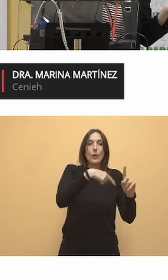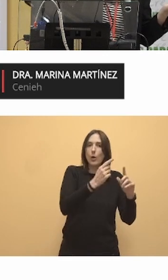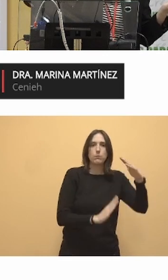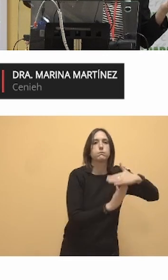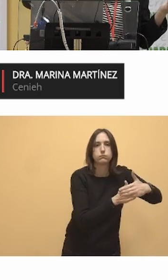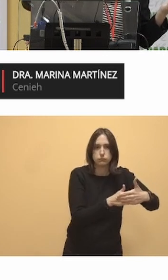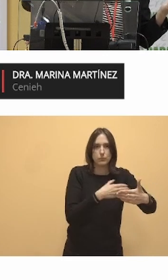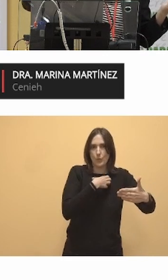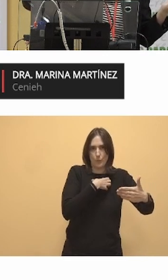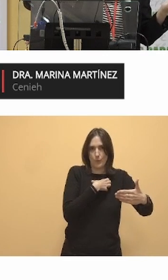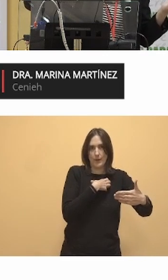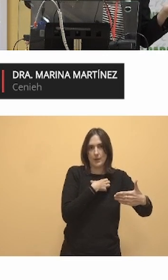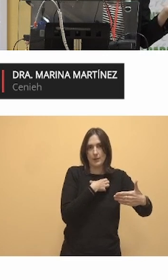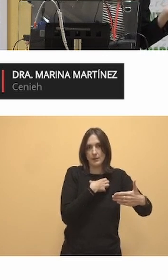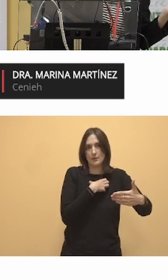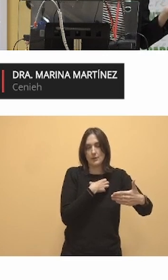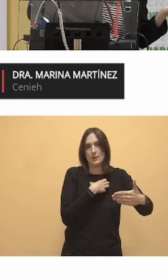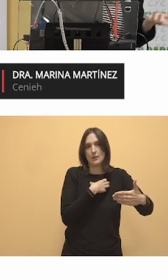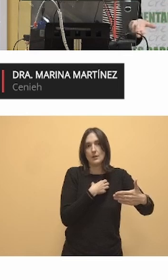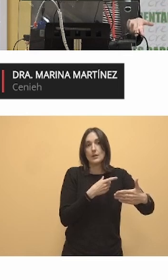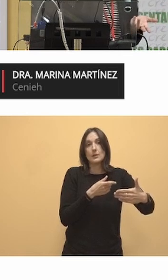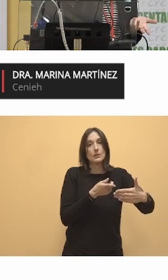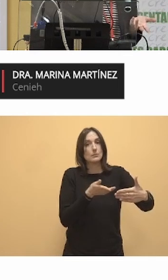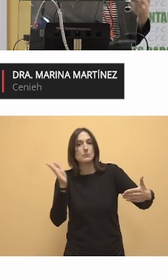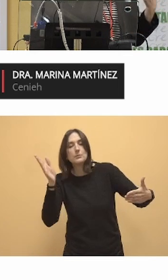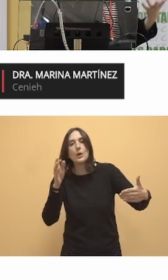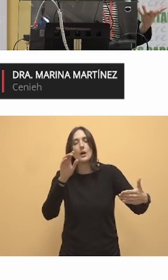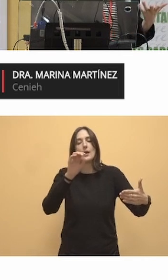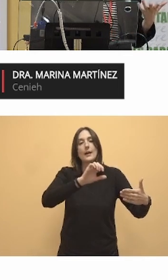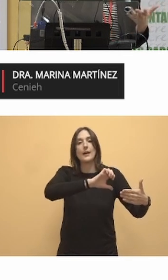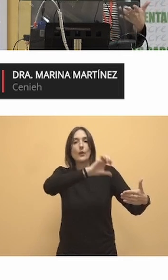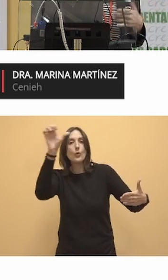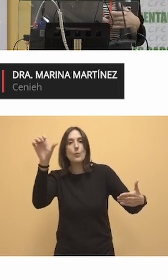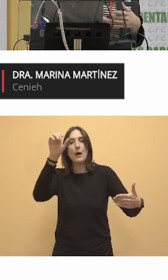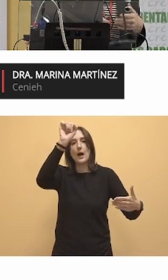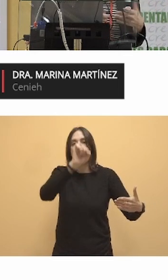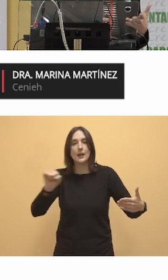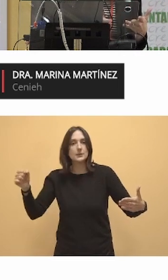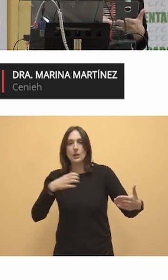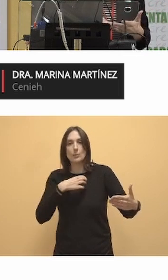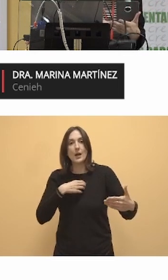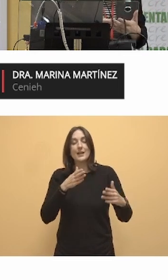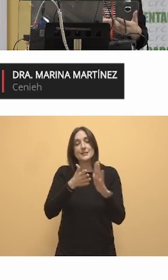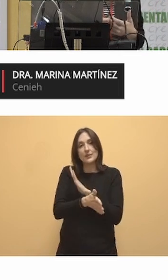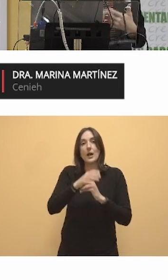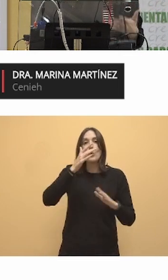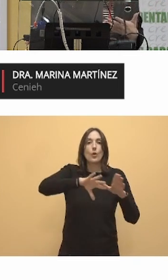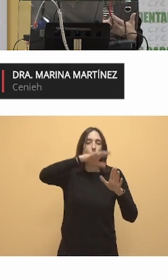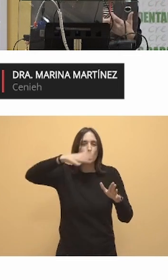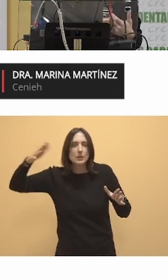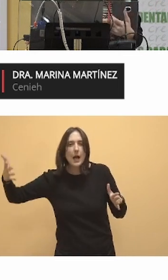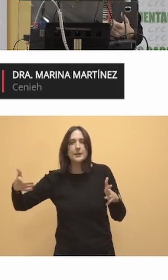hacia el continente asiático y hacia Europa? Es decir, las barreras geográficas han jugado un